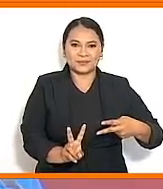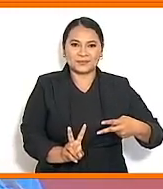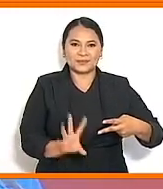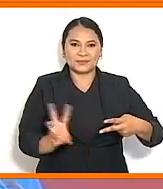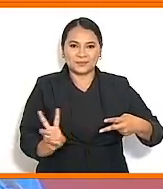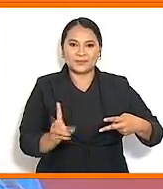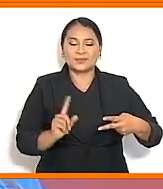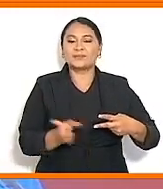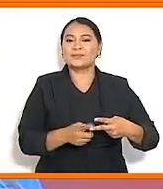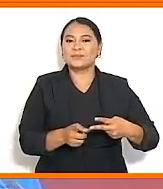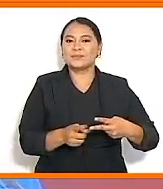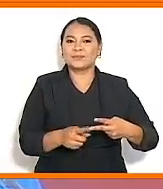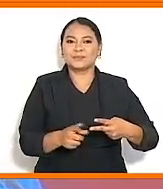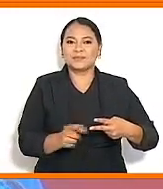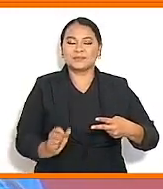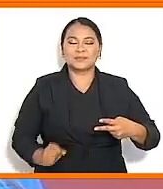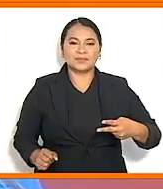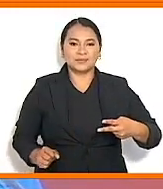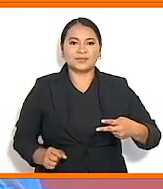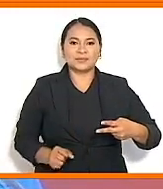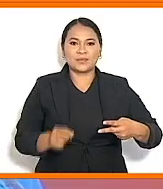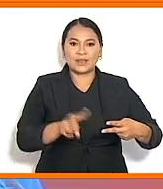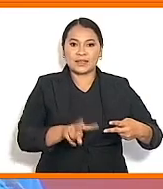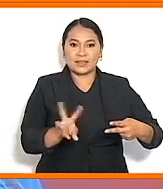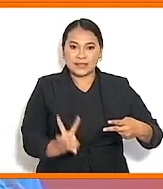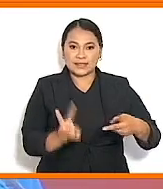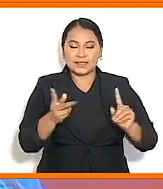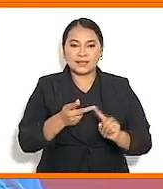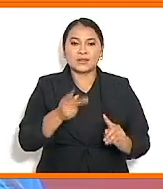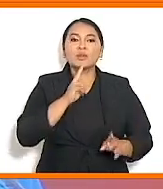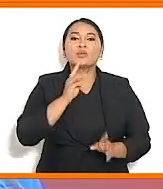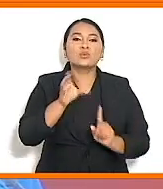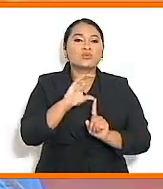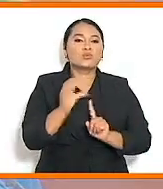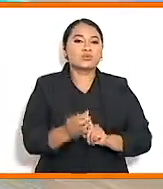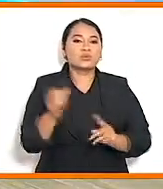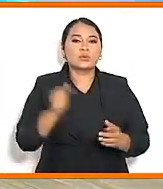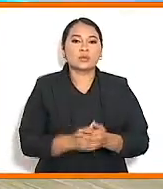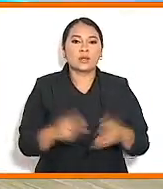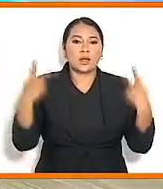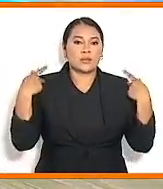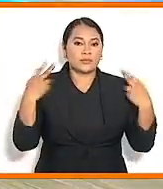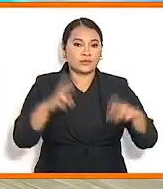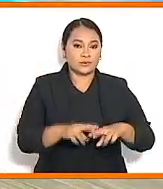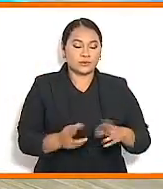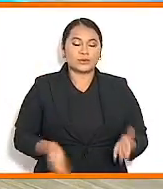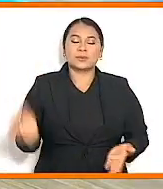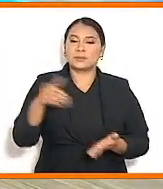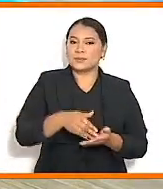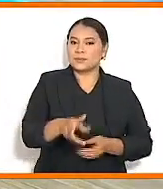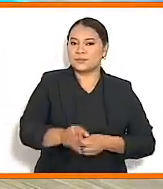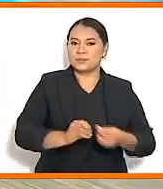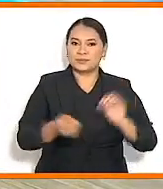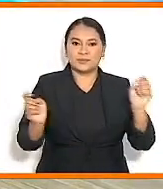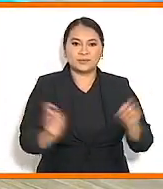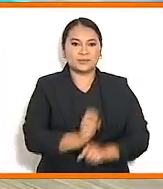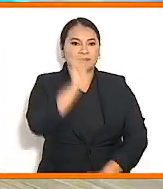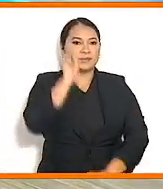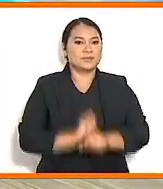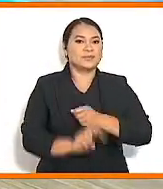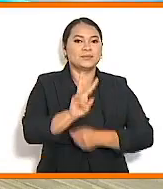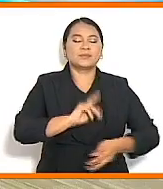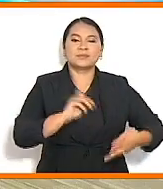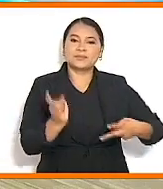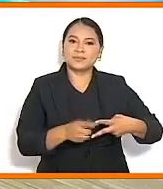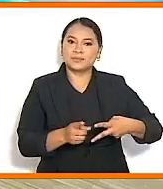6, segundo número favorecido es el 26 con su catrachada Profe. Con gusto repito, tus dos números favorecidos son